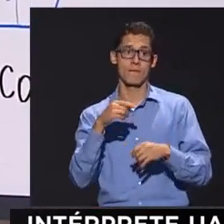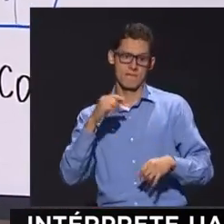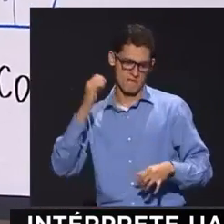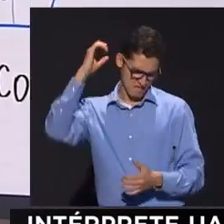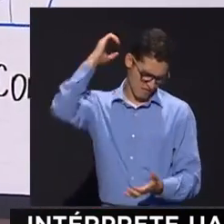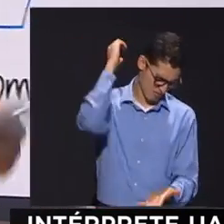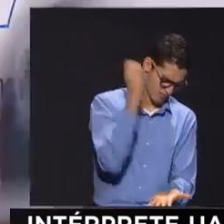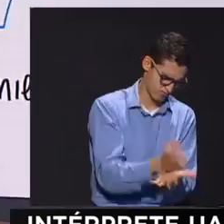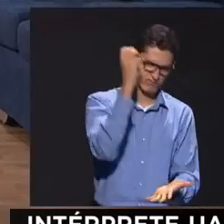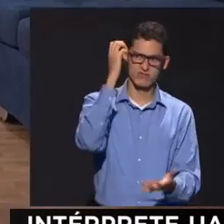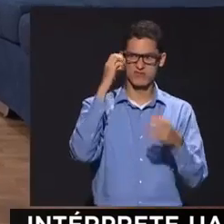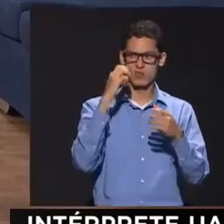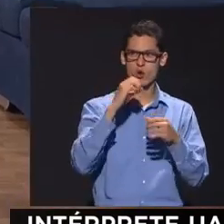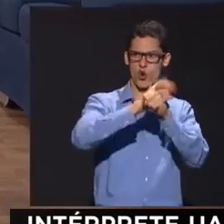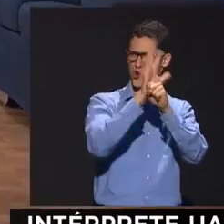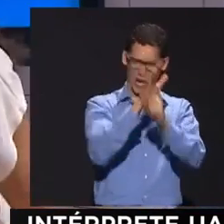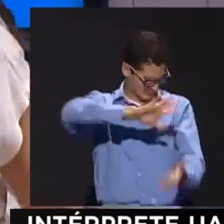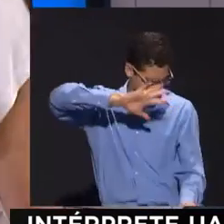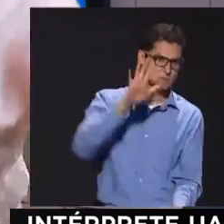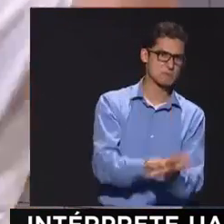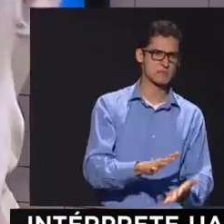como aplastando el enemigo que tenemos